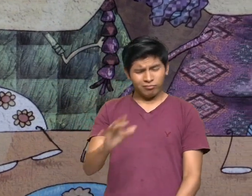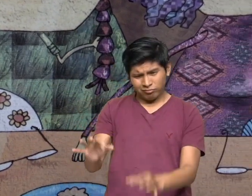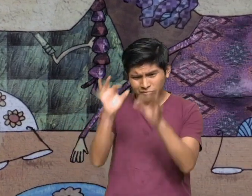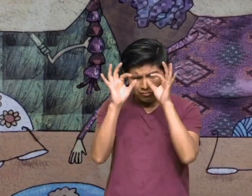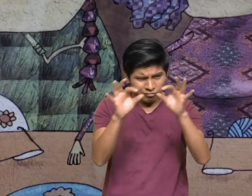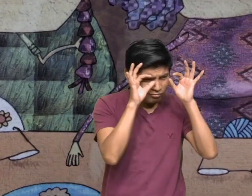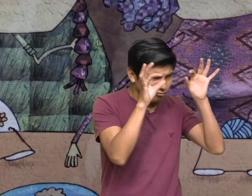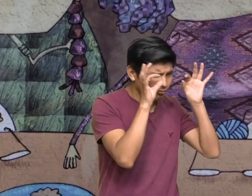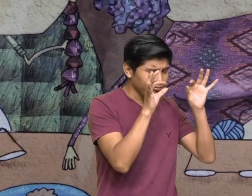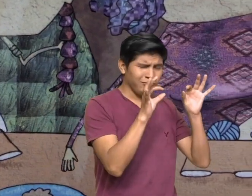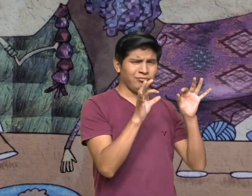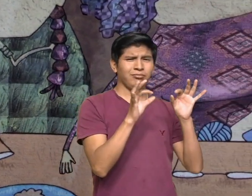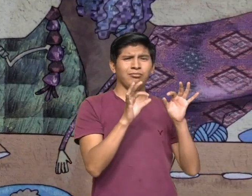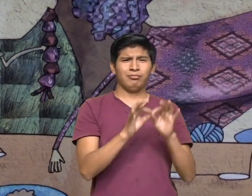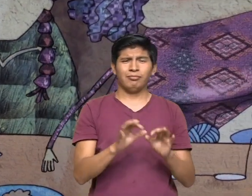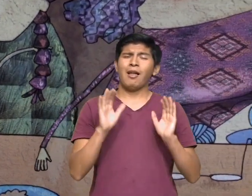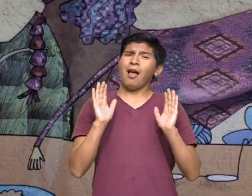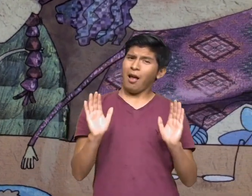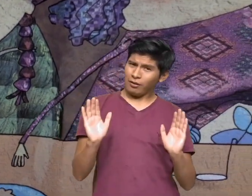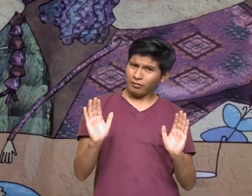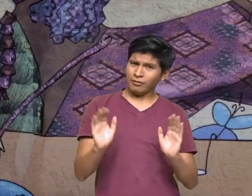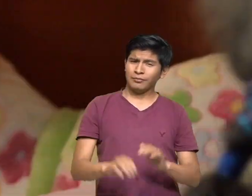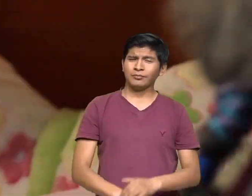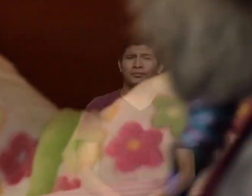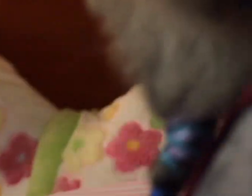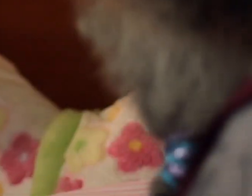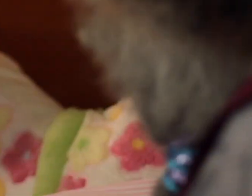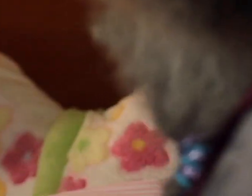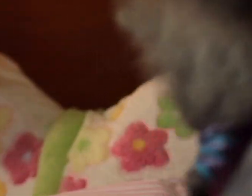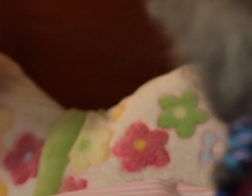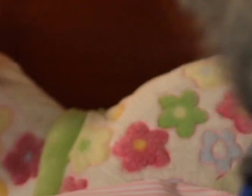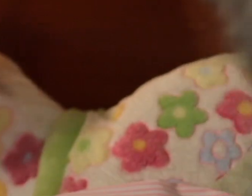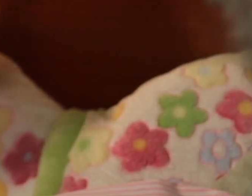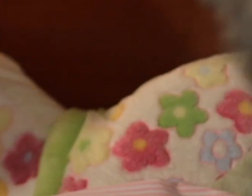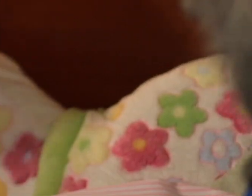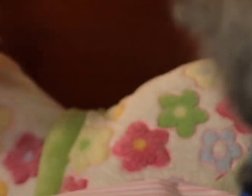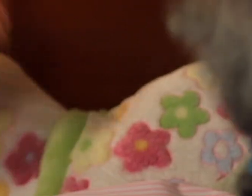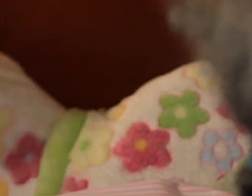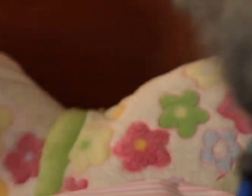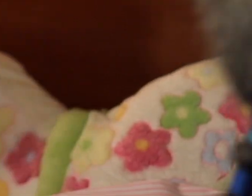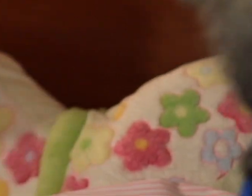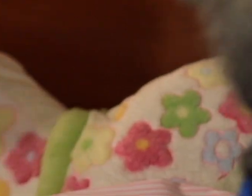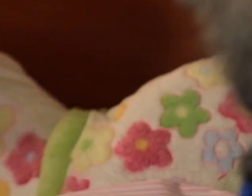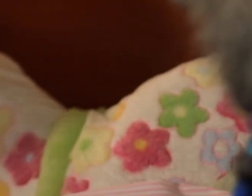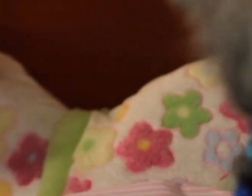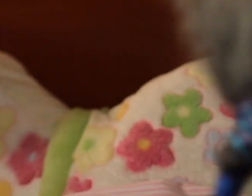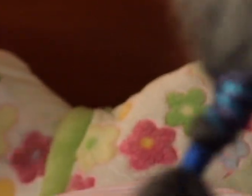cualquier lente e igual miran bien. ¡Papo! Los abuelitos como tú o la abuelita Clara usan